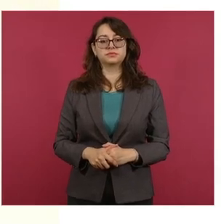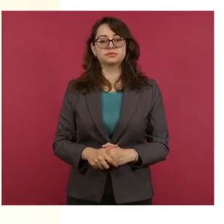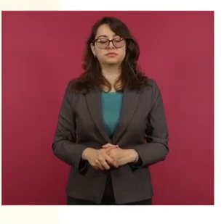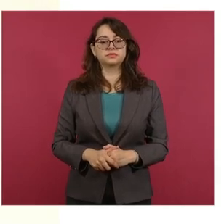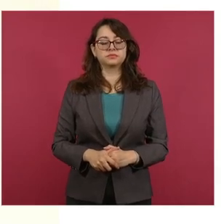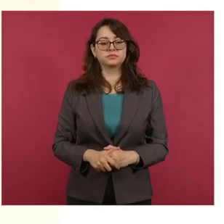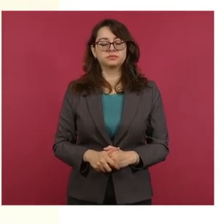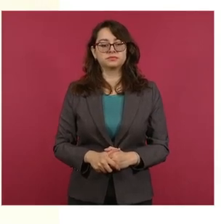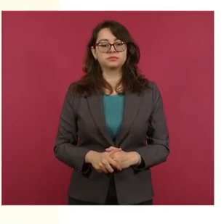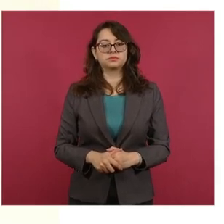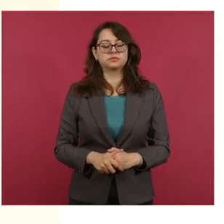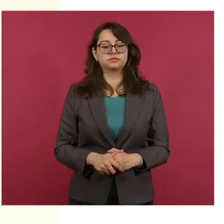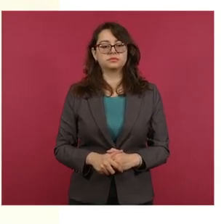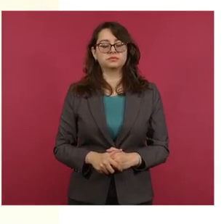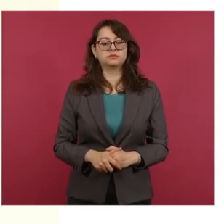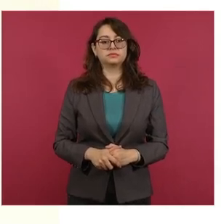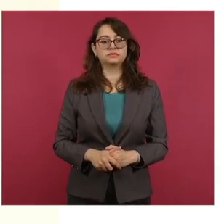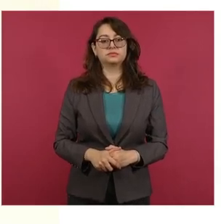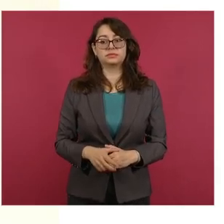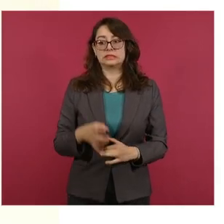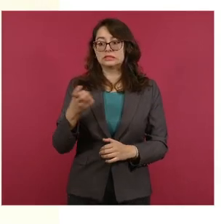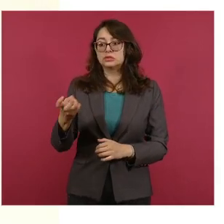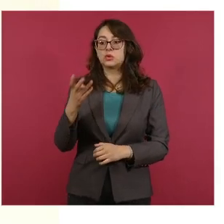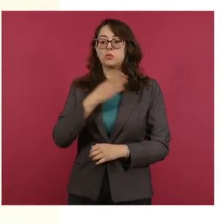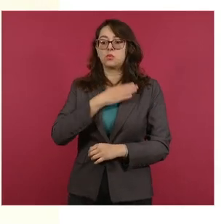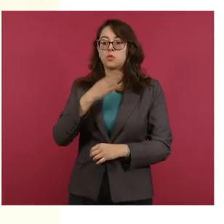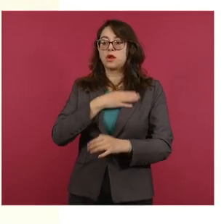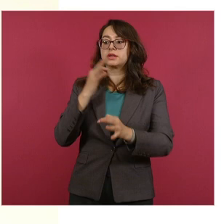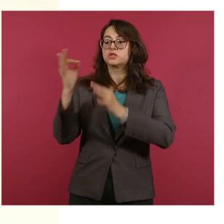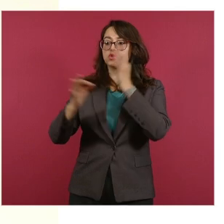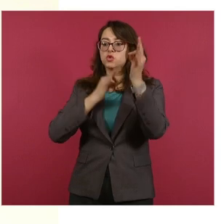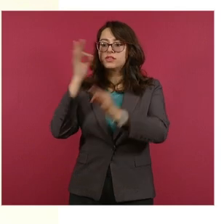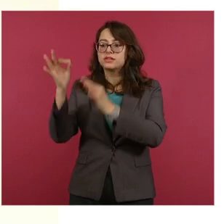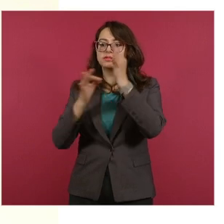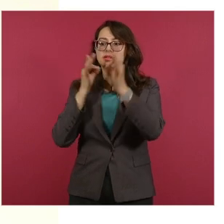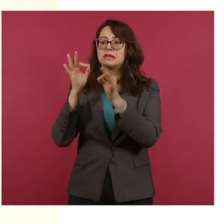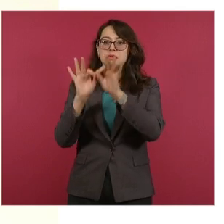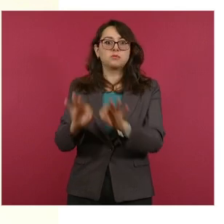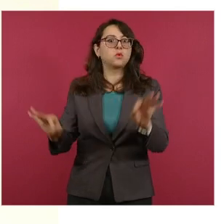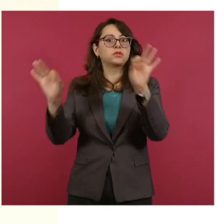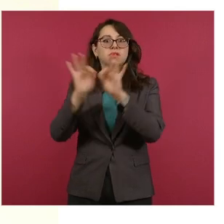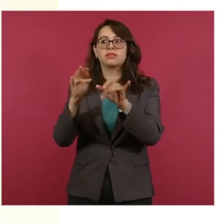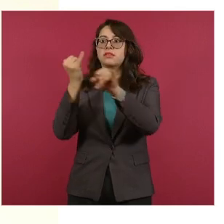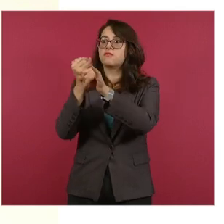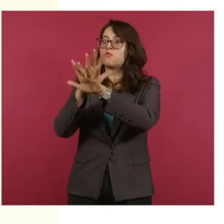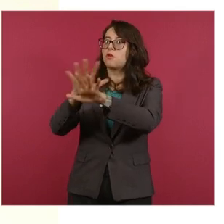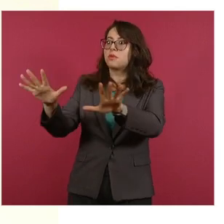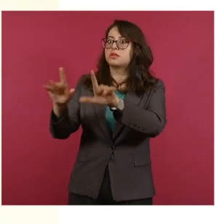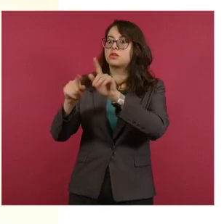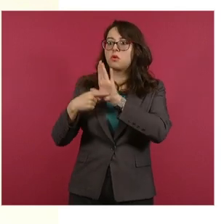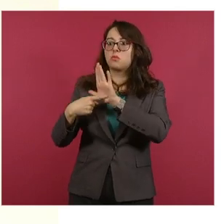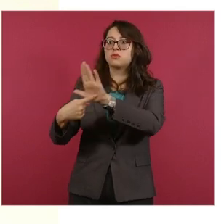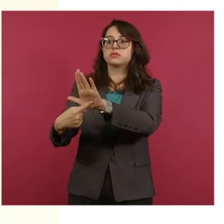Entonces, yo sé que nada de esto aparece en los medios, nada.